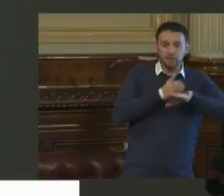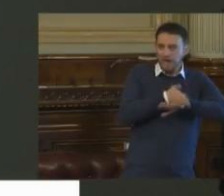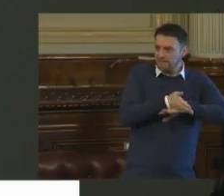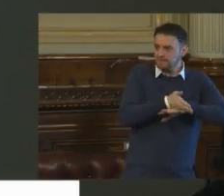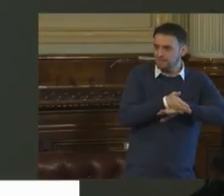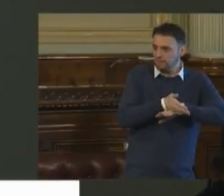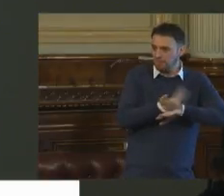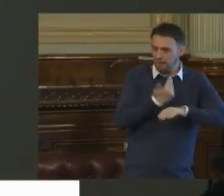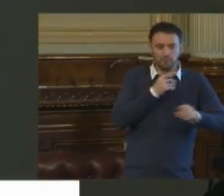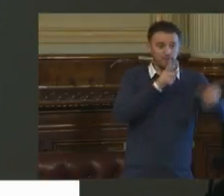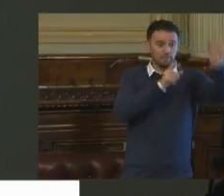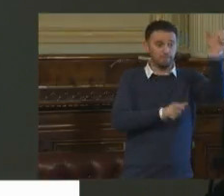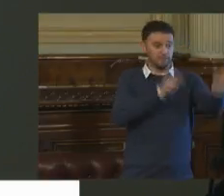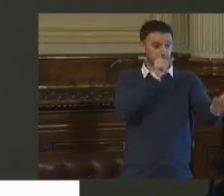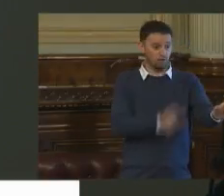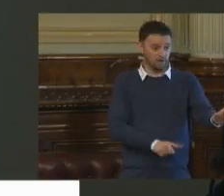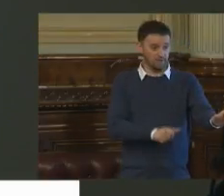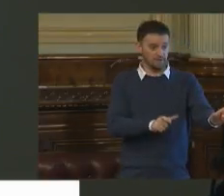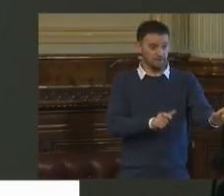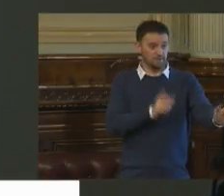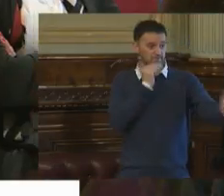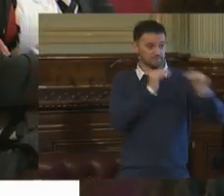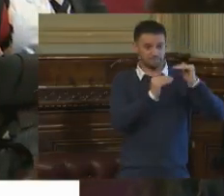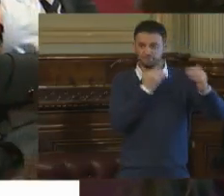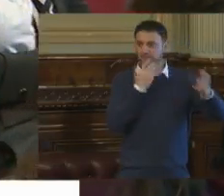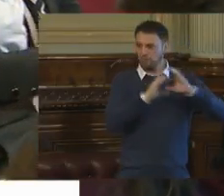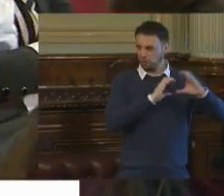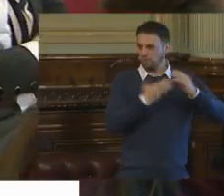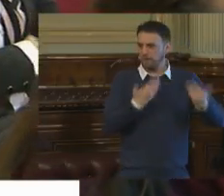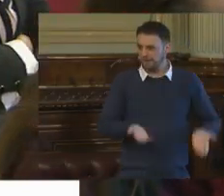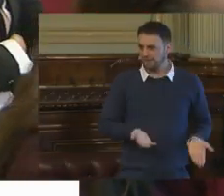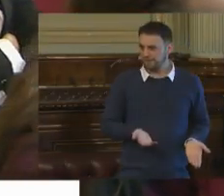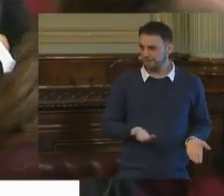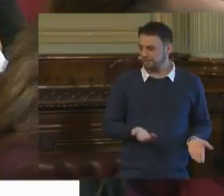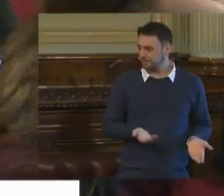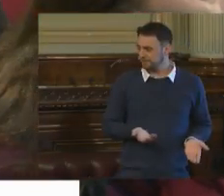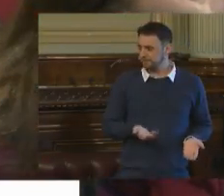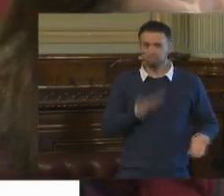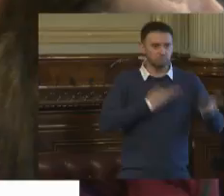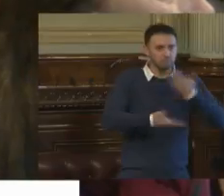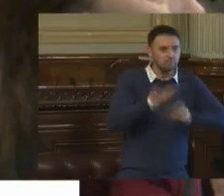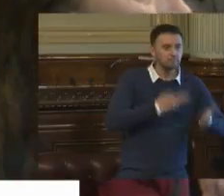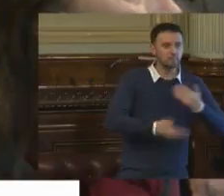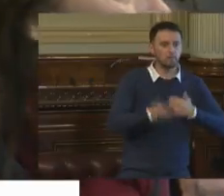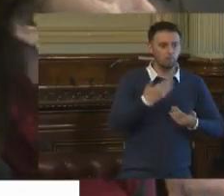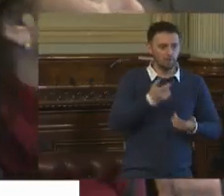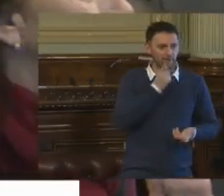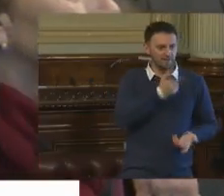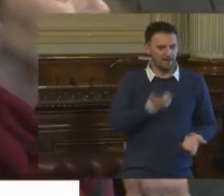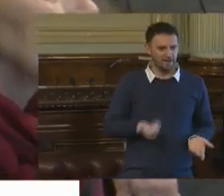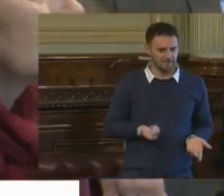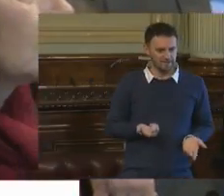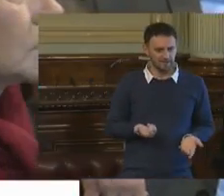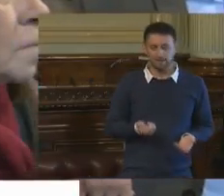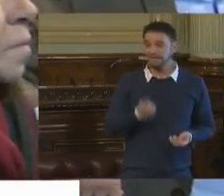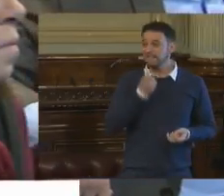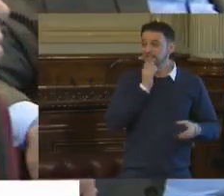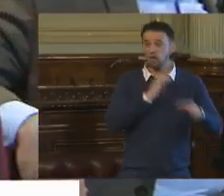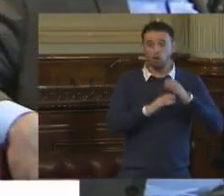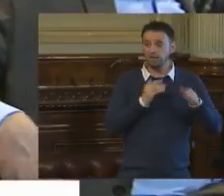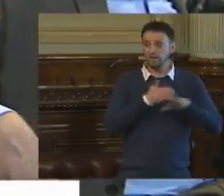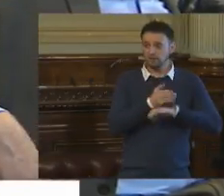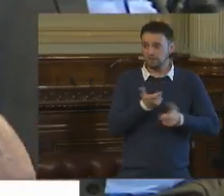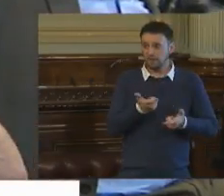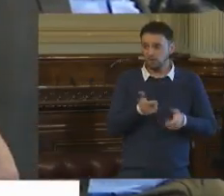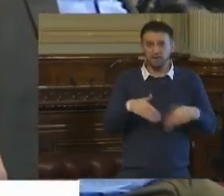accesibles que permitan que personas que tienen una discapacidad sensorial puedan interactuar desde el punto de vista la comunicación con los demás